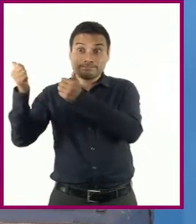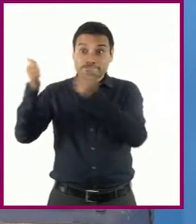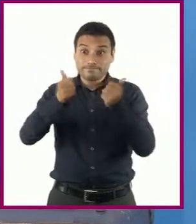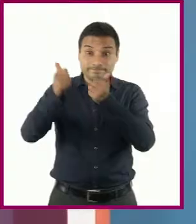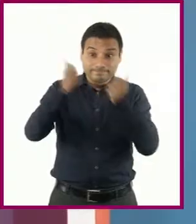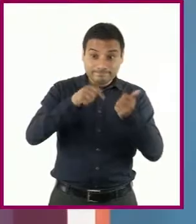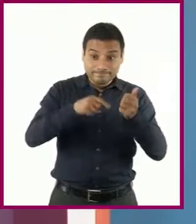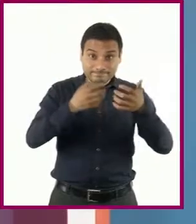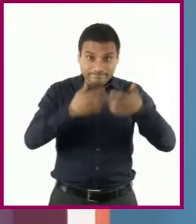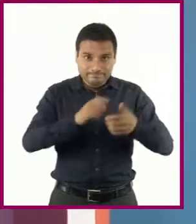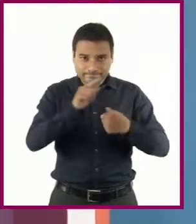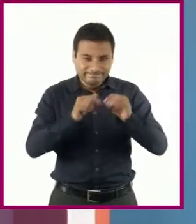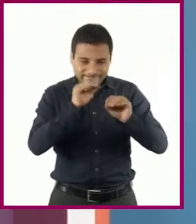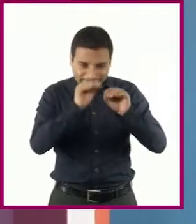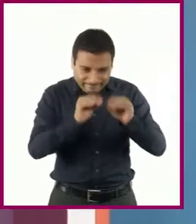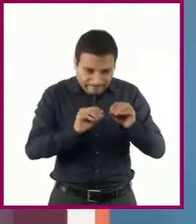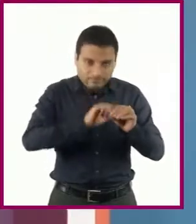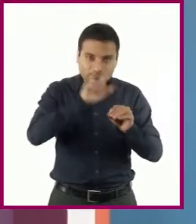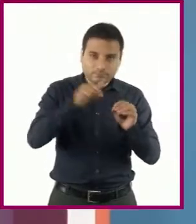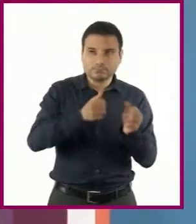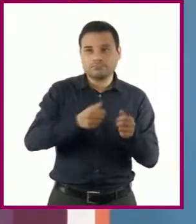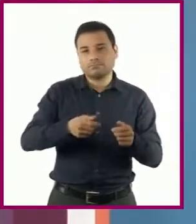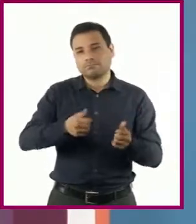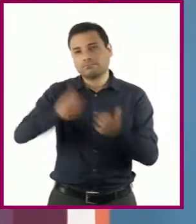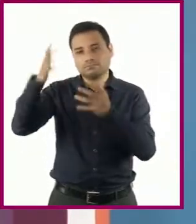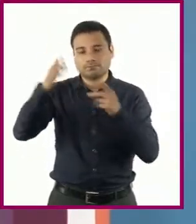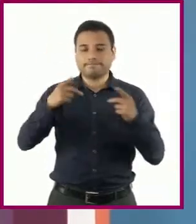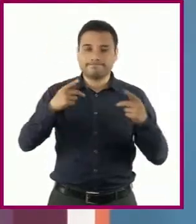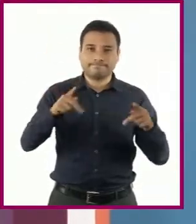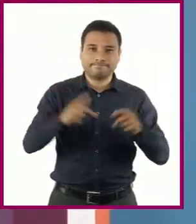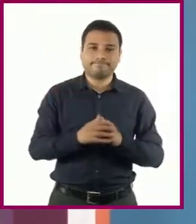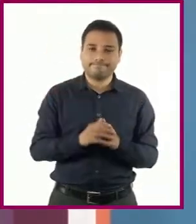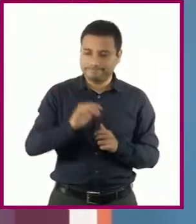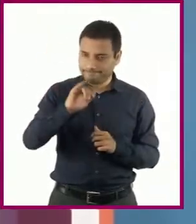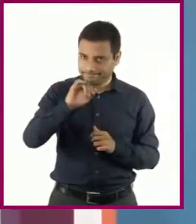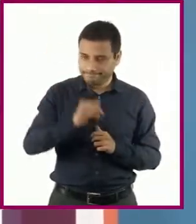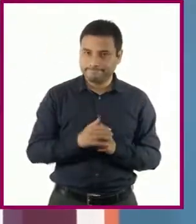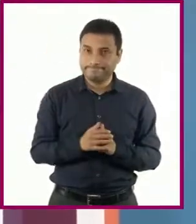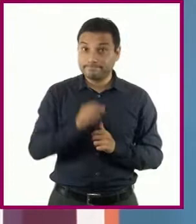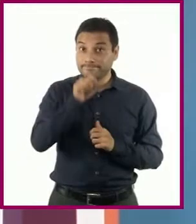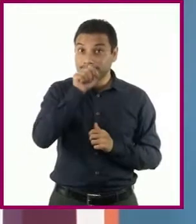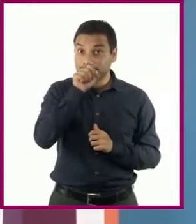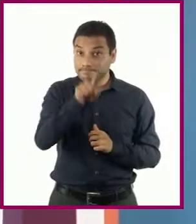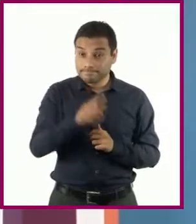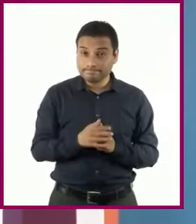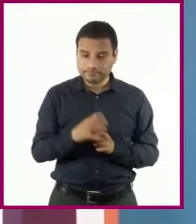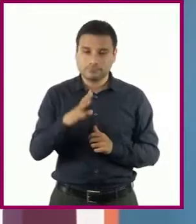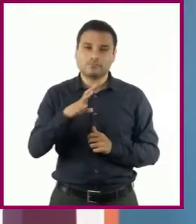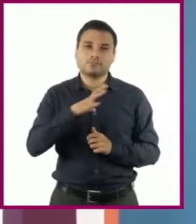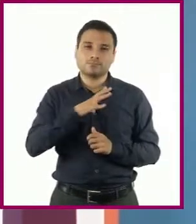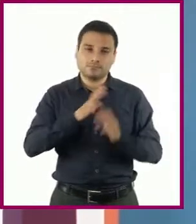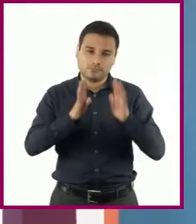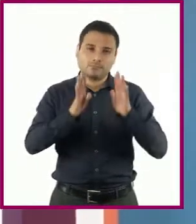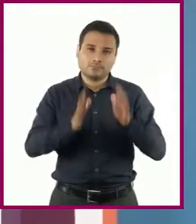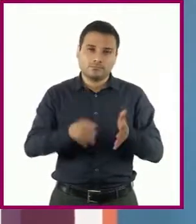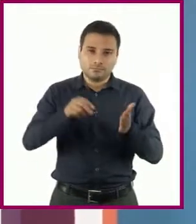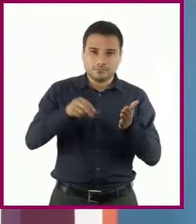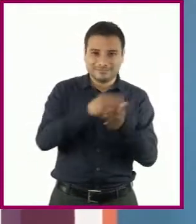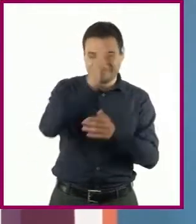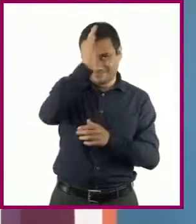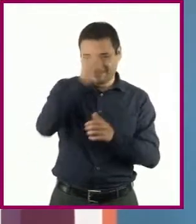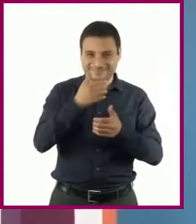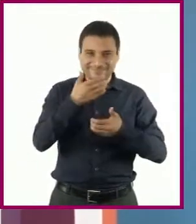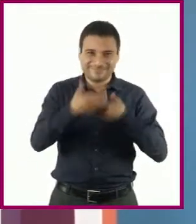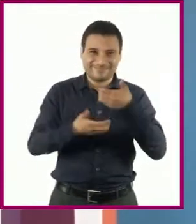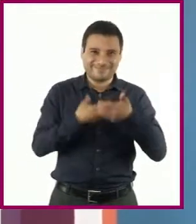ensambladora. Eso es correcto. Además, como saben, también se han creado tratados y acuerdos comerciales mediante los